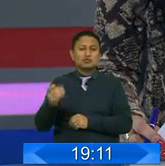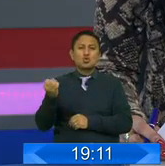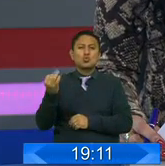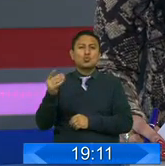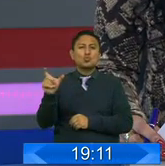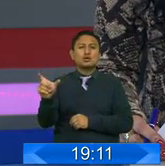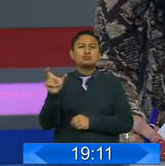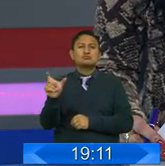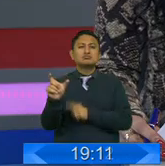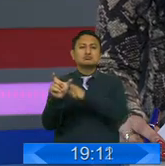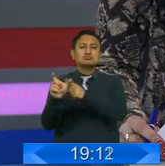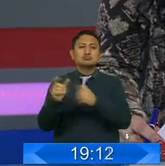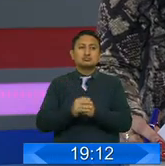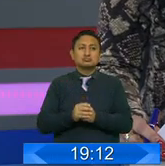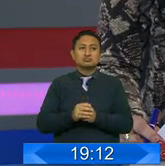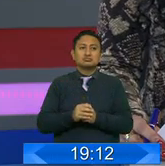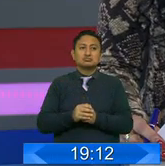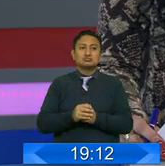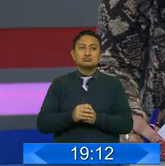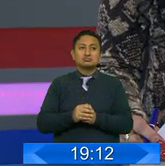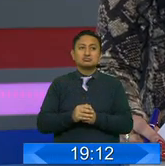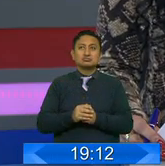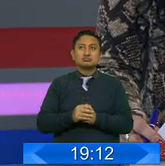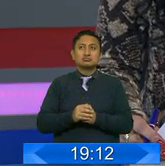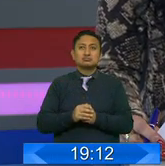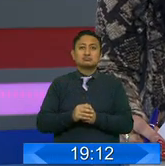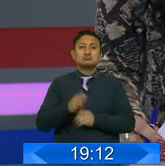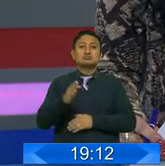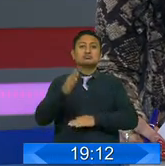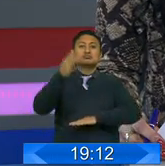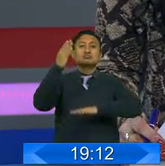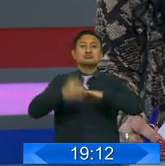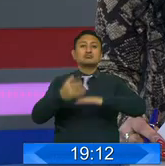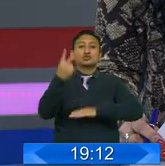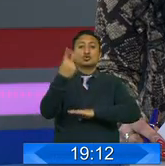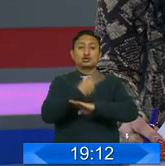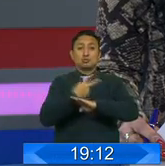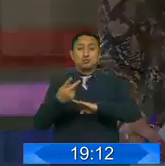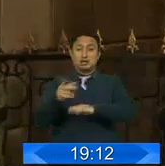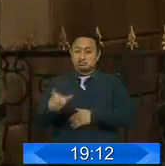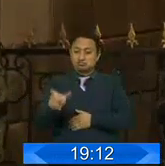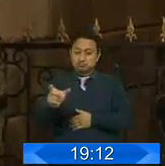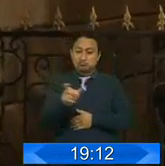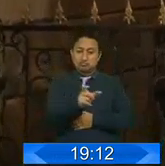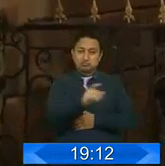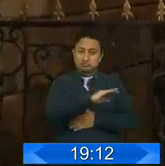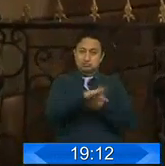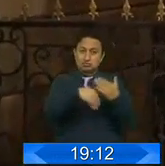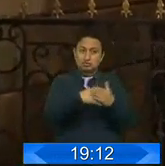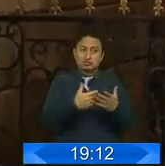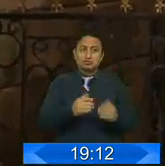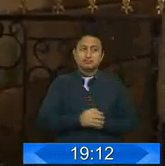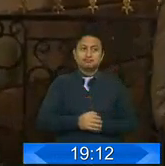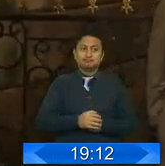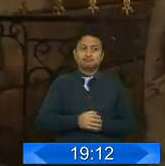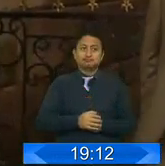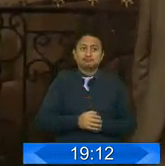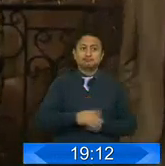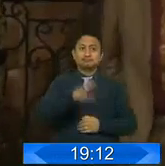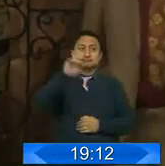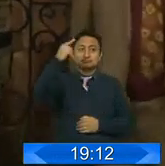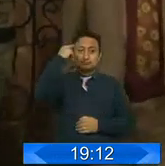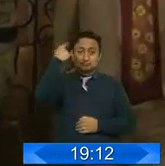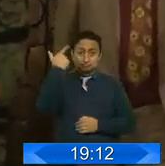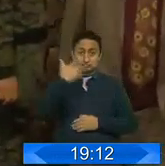tarjetas de compensación serán entregadas en un plazo máximo de 2 semanas. La promesa del gobierno para